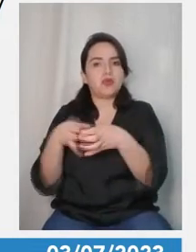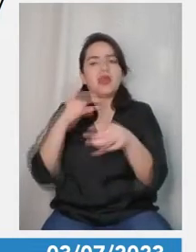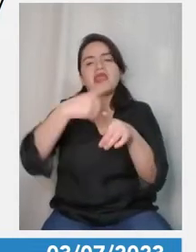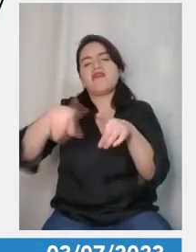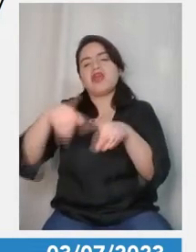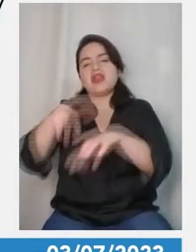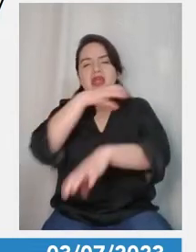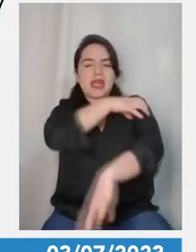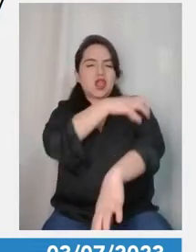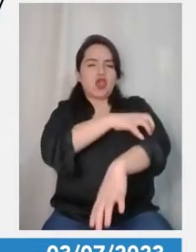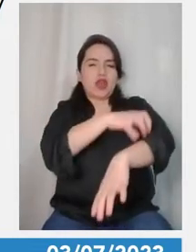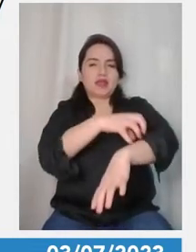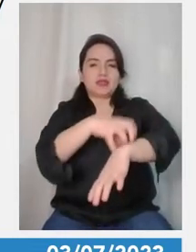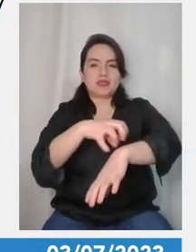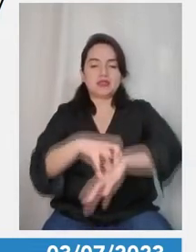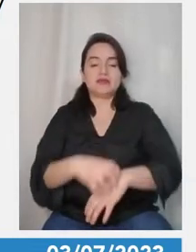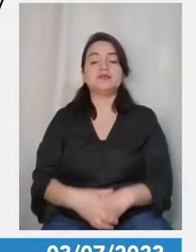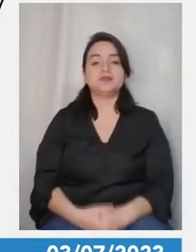y